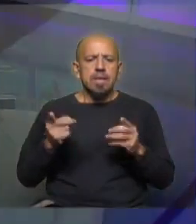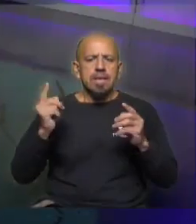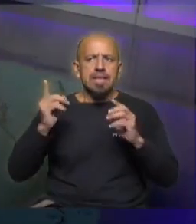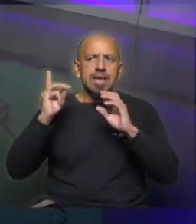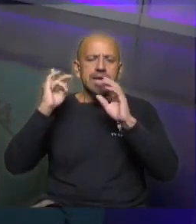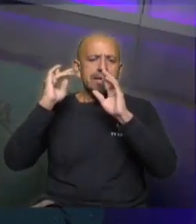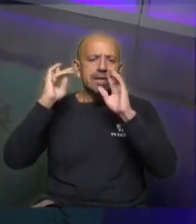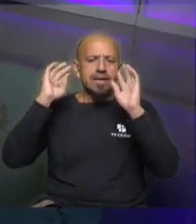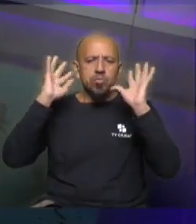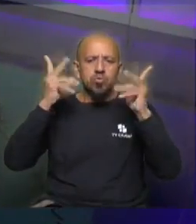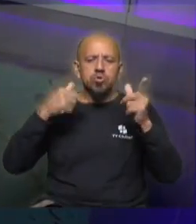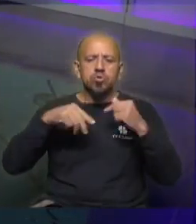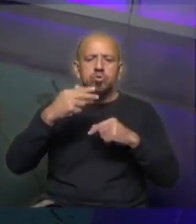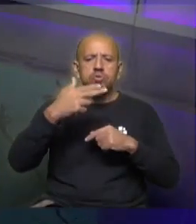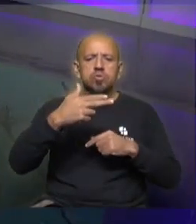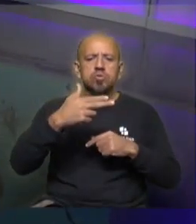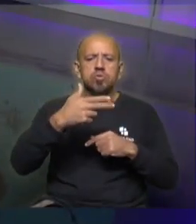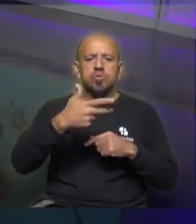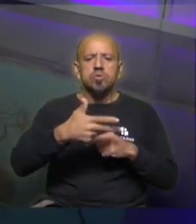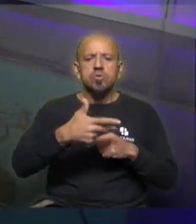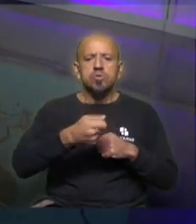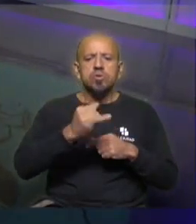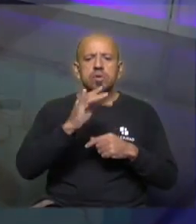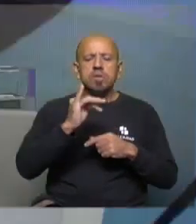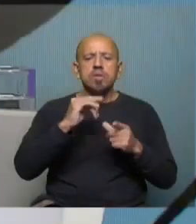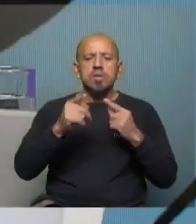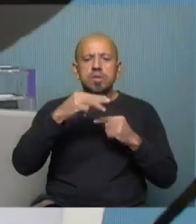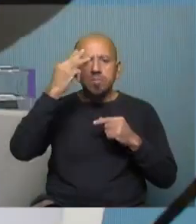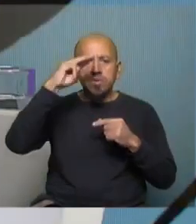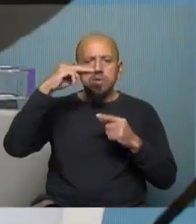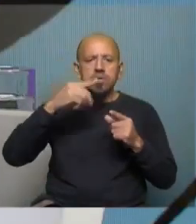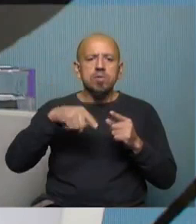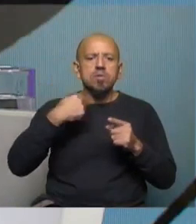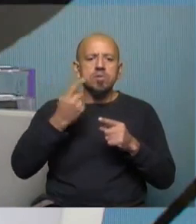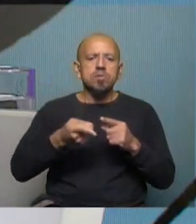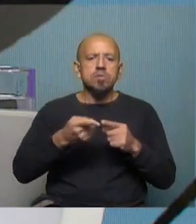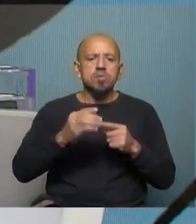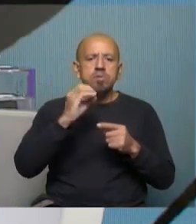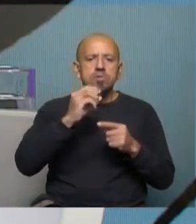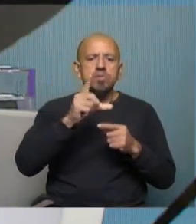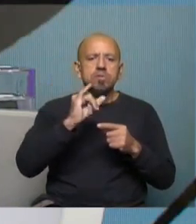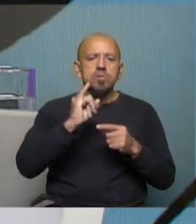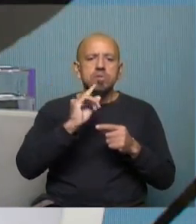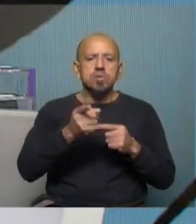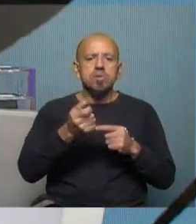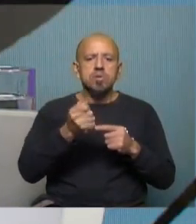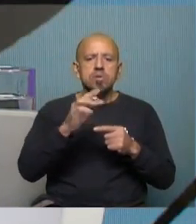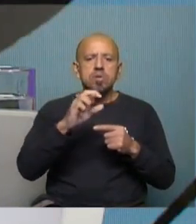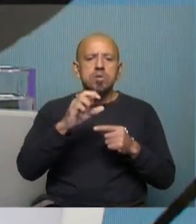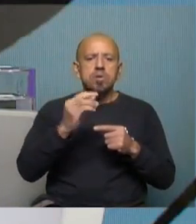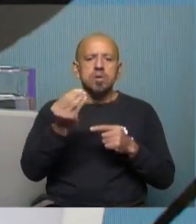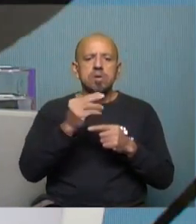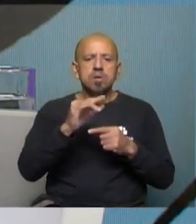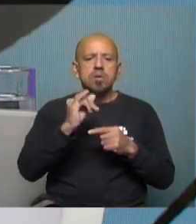excepto la de Haití que fue esclavo es la primera y la de zapata en México todas las otras son la oligarquía criolla que muy